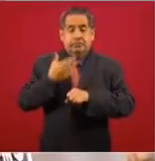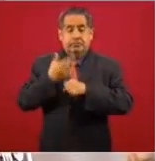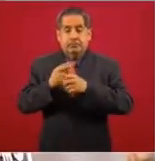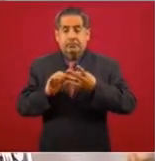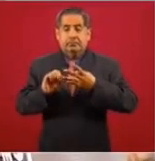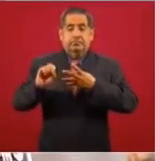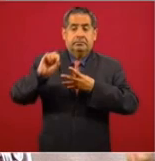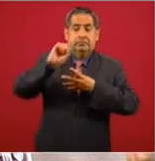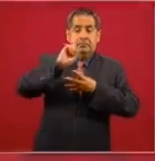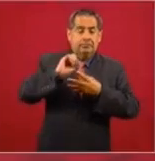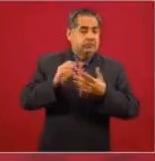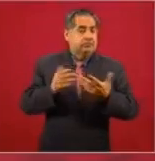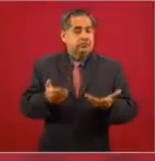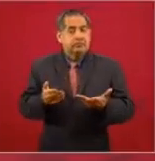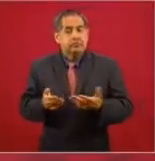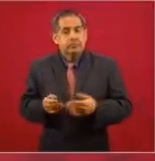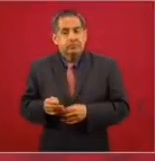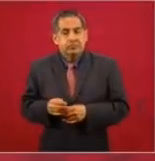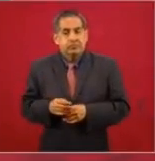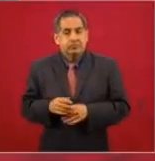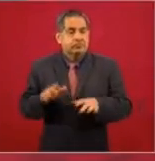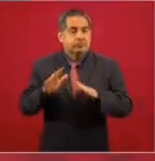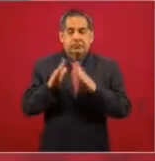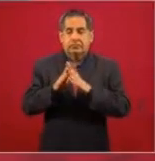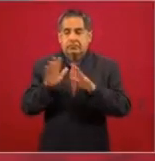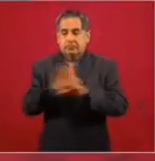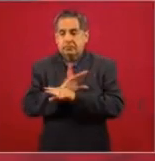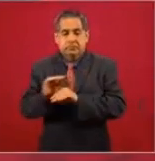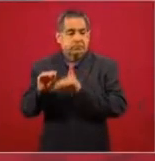Y entonces se iban mudando de casas.